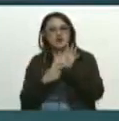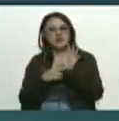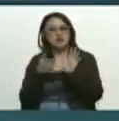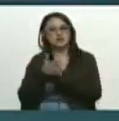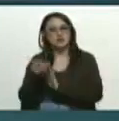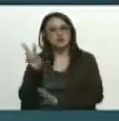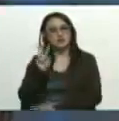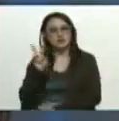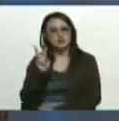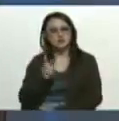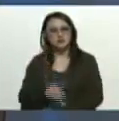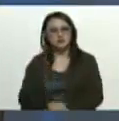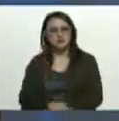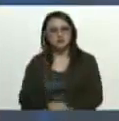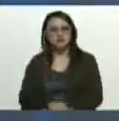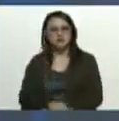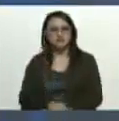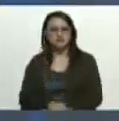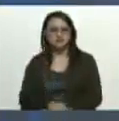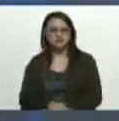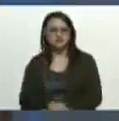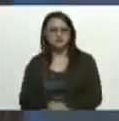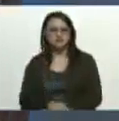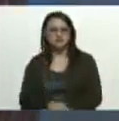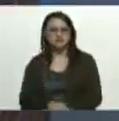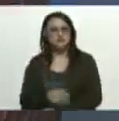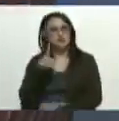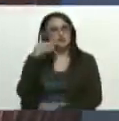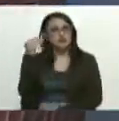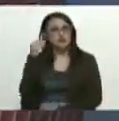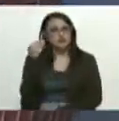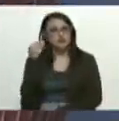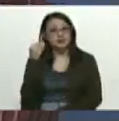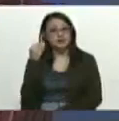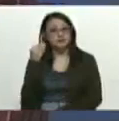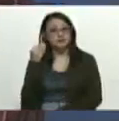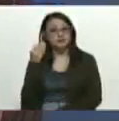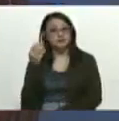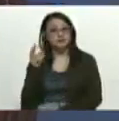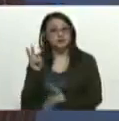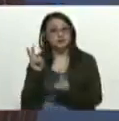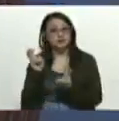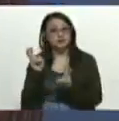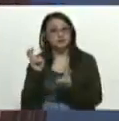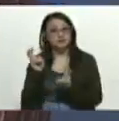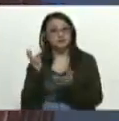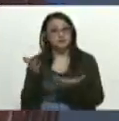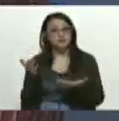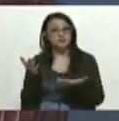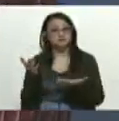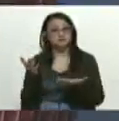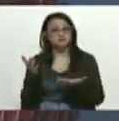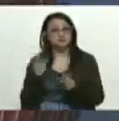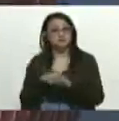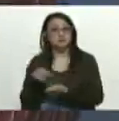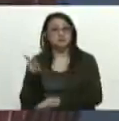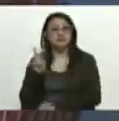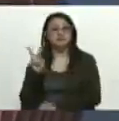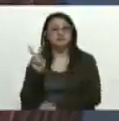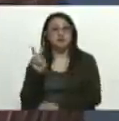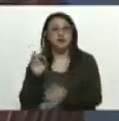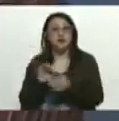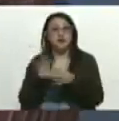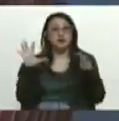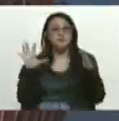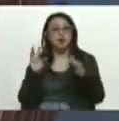Venezuela? Mire, a mí me parece, entre comillas, lógico. Lógico, ¿por qué? Porque Venezuela es un país enemigo